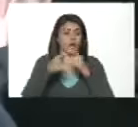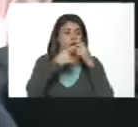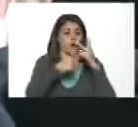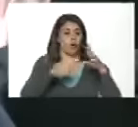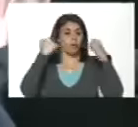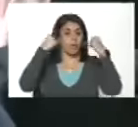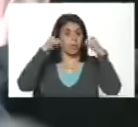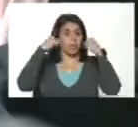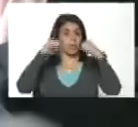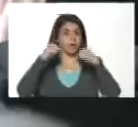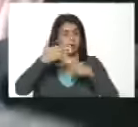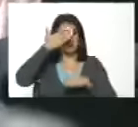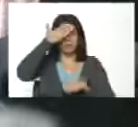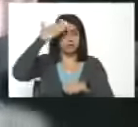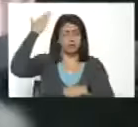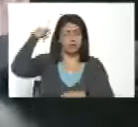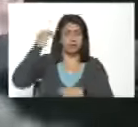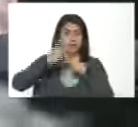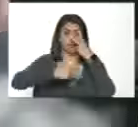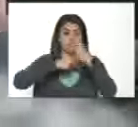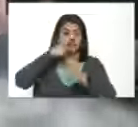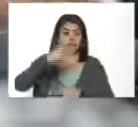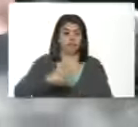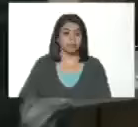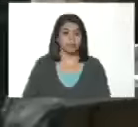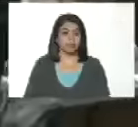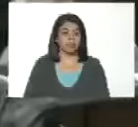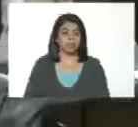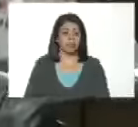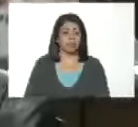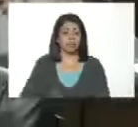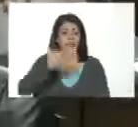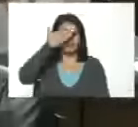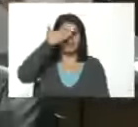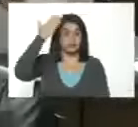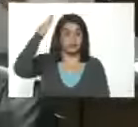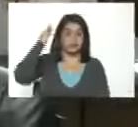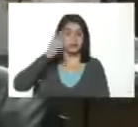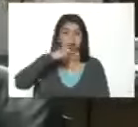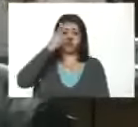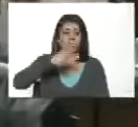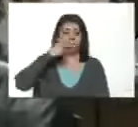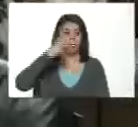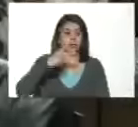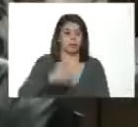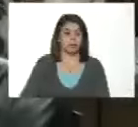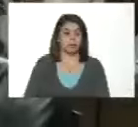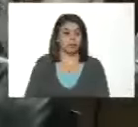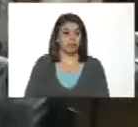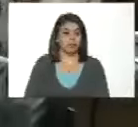un ejercicio de hipocresía política, de altísima hipocresía política.